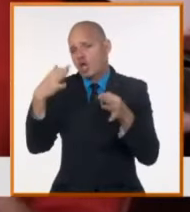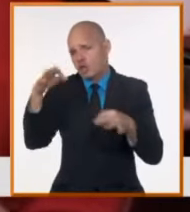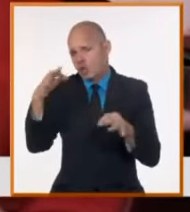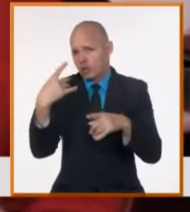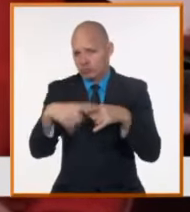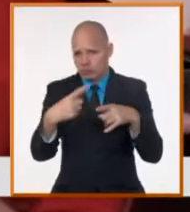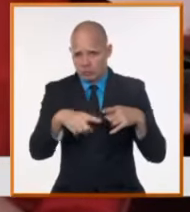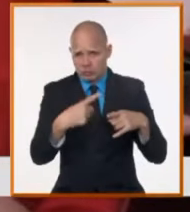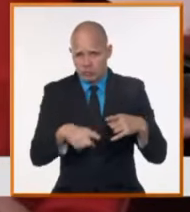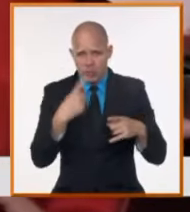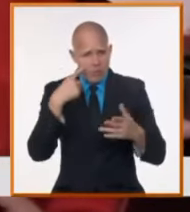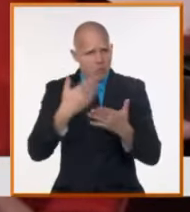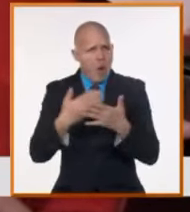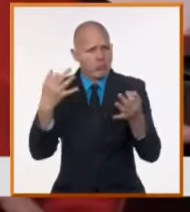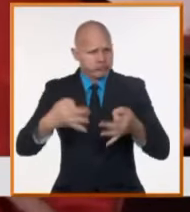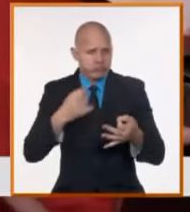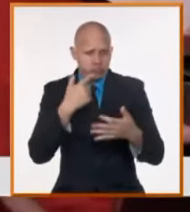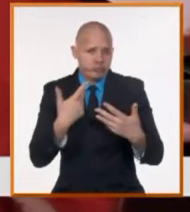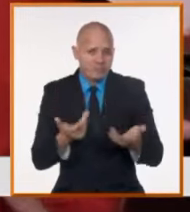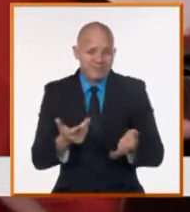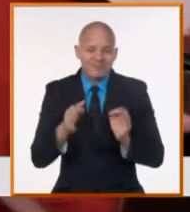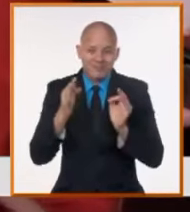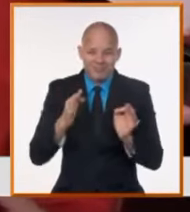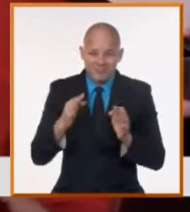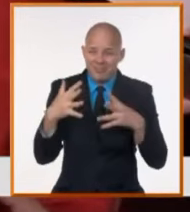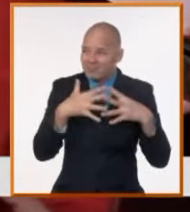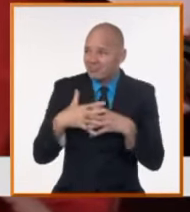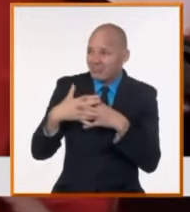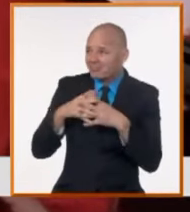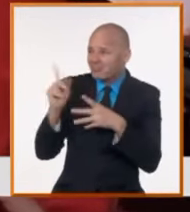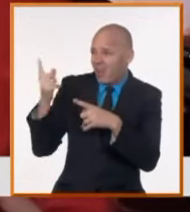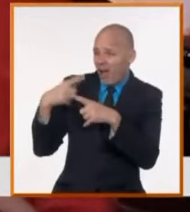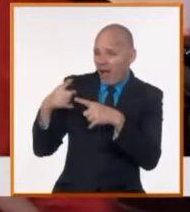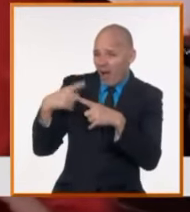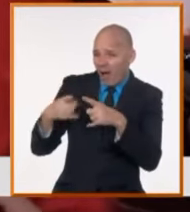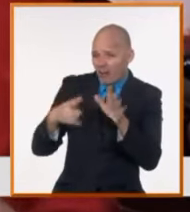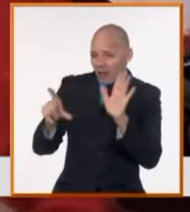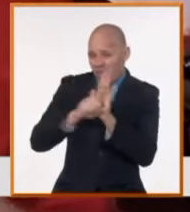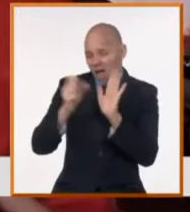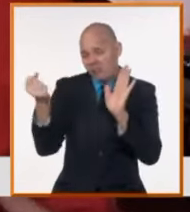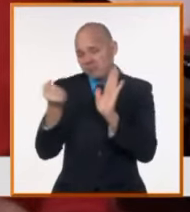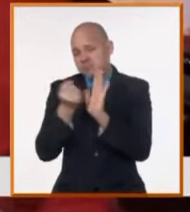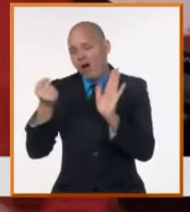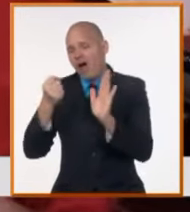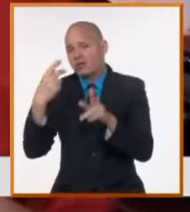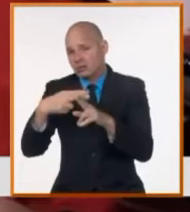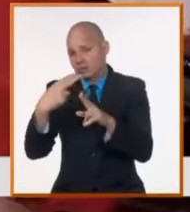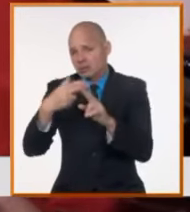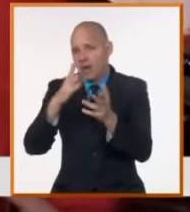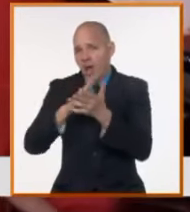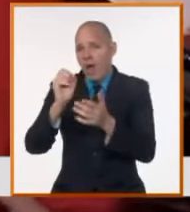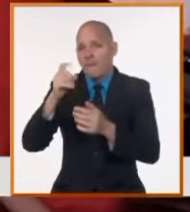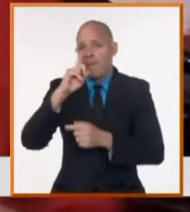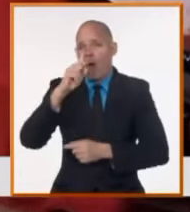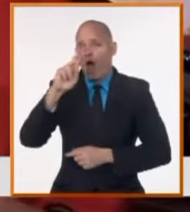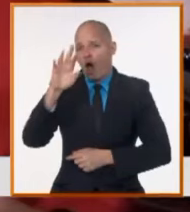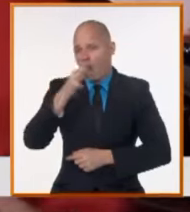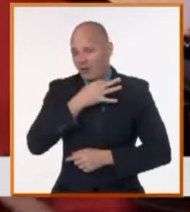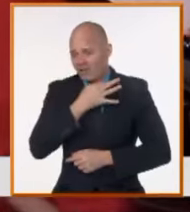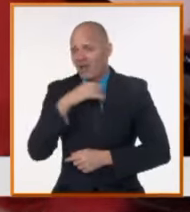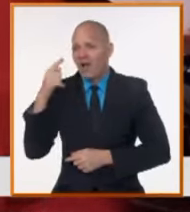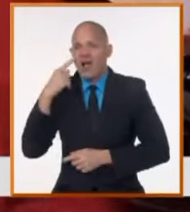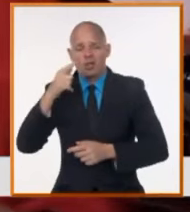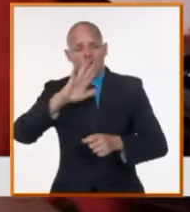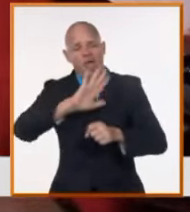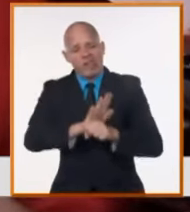política imperial ha realmente lo que ha traído para nuestra región no ha sido nada de progreso, no ha sido nada de libertad,